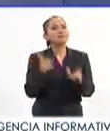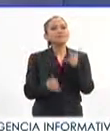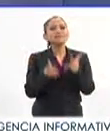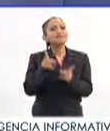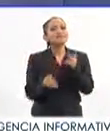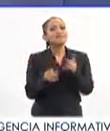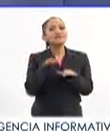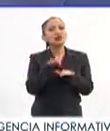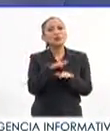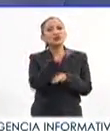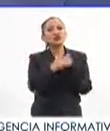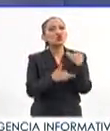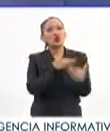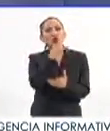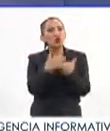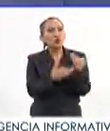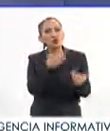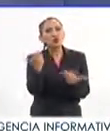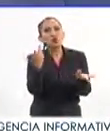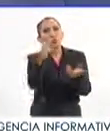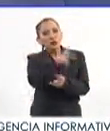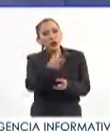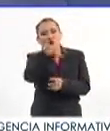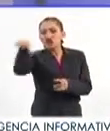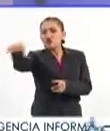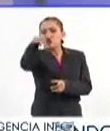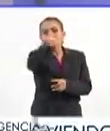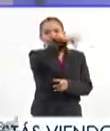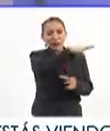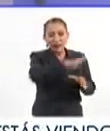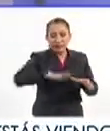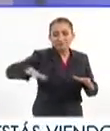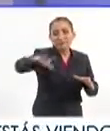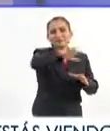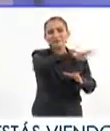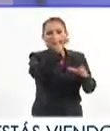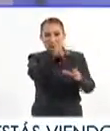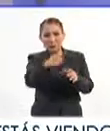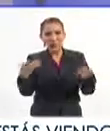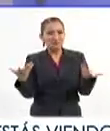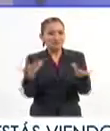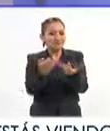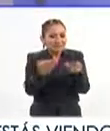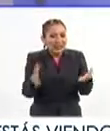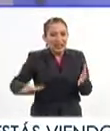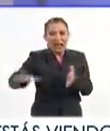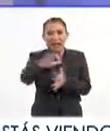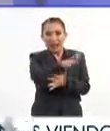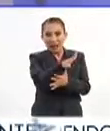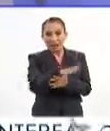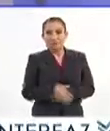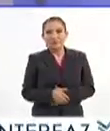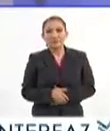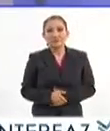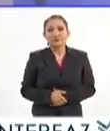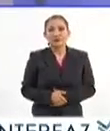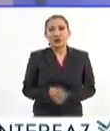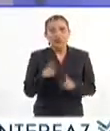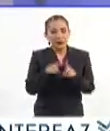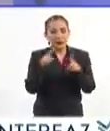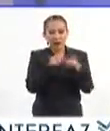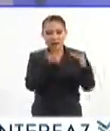de todos estos pueblos distintos que convivían en un territorio relativamente común, digamos, con